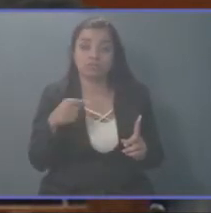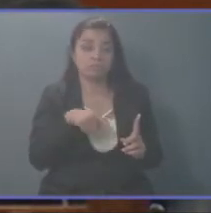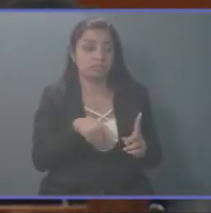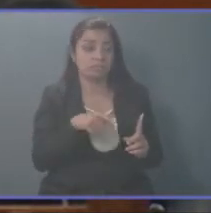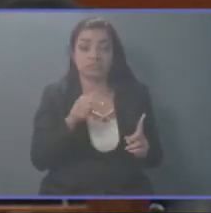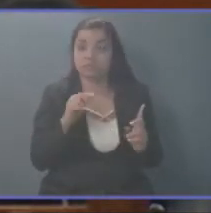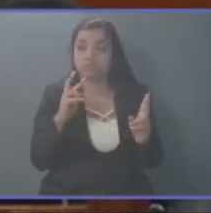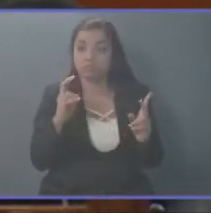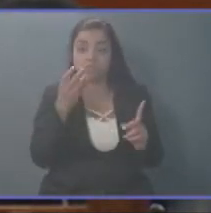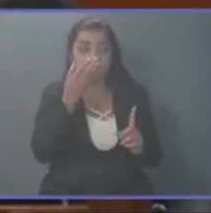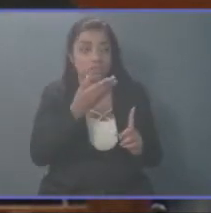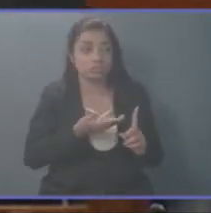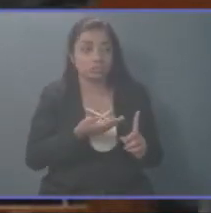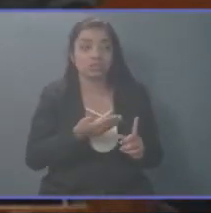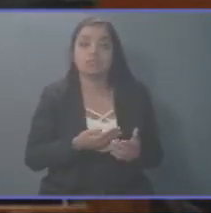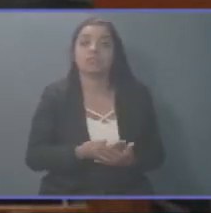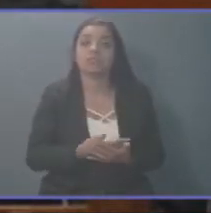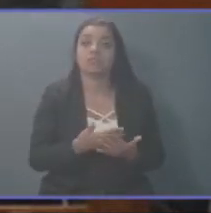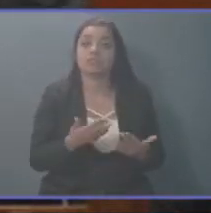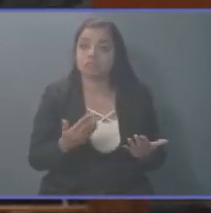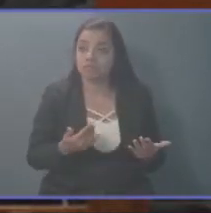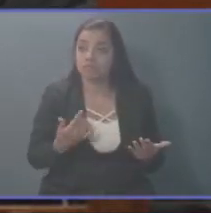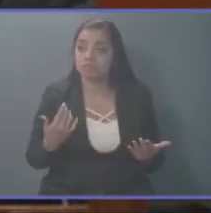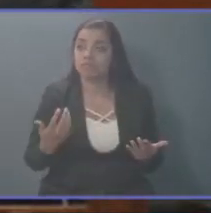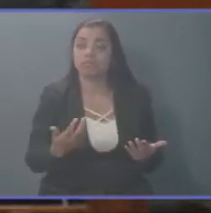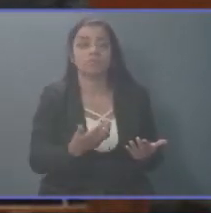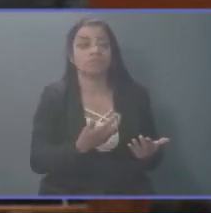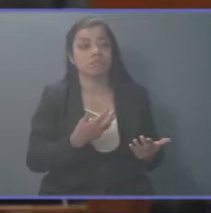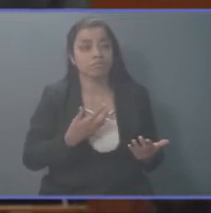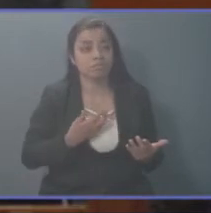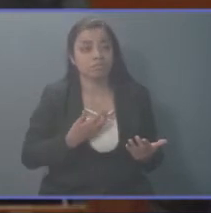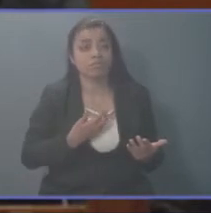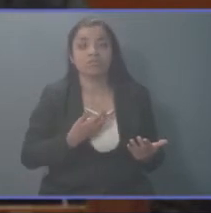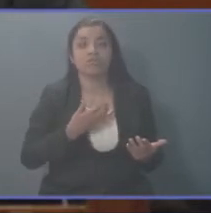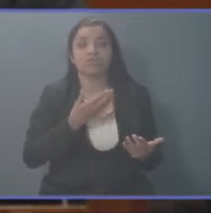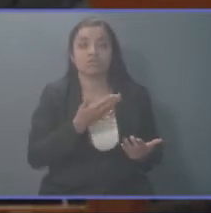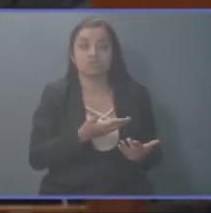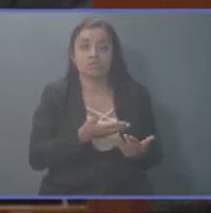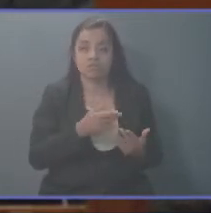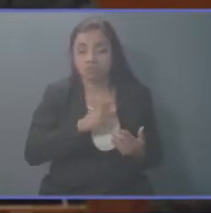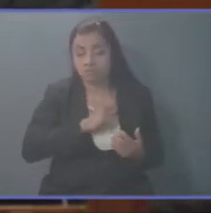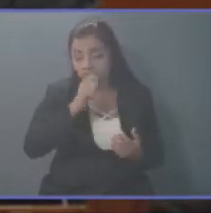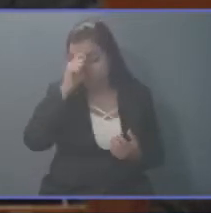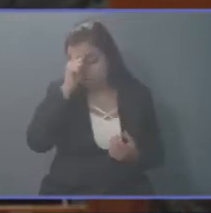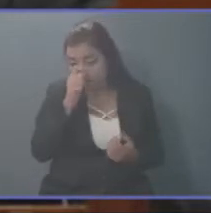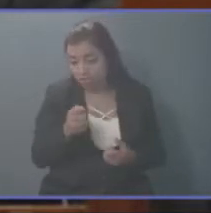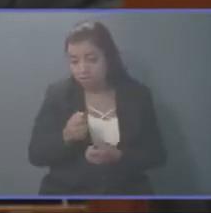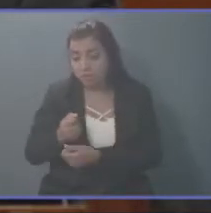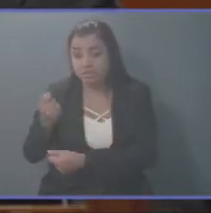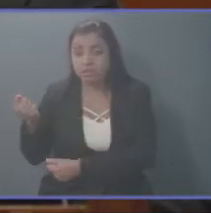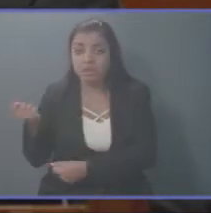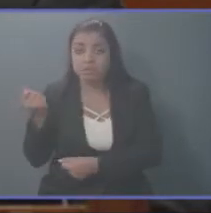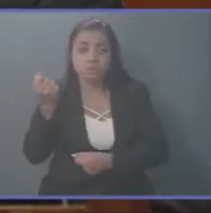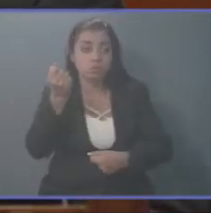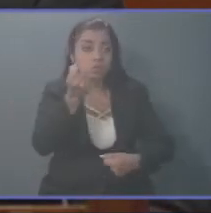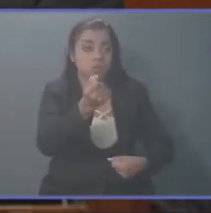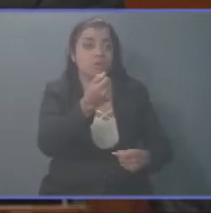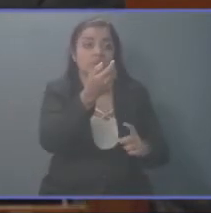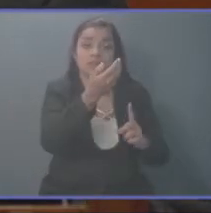Ahí está el caso. Le hemos otorgado la distinción honorífica de